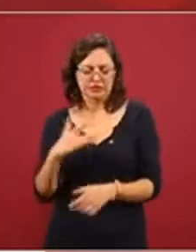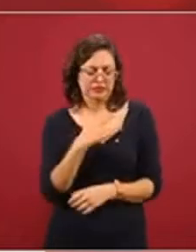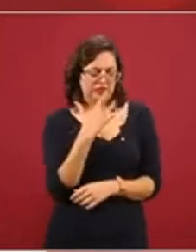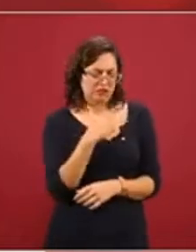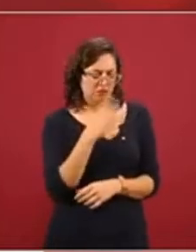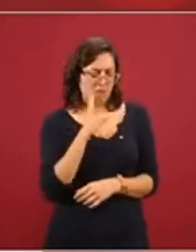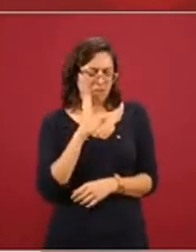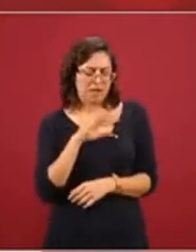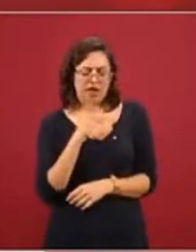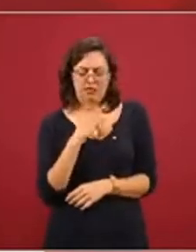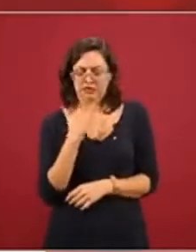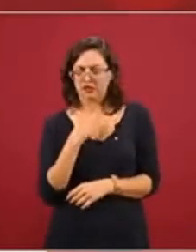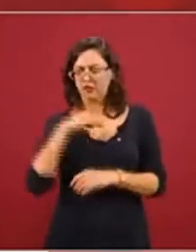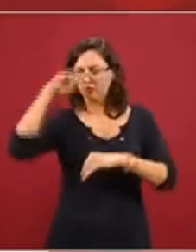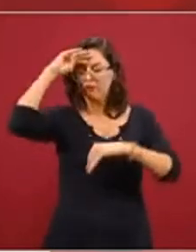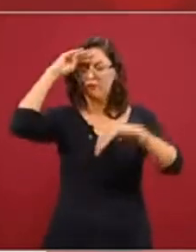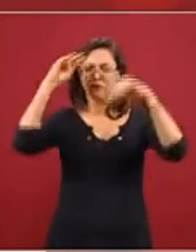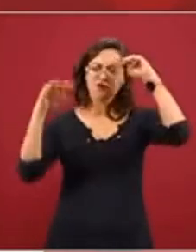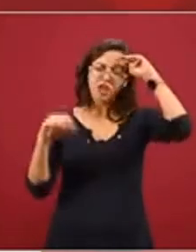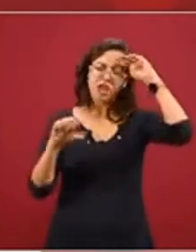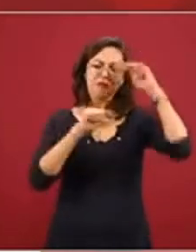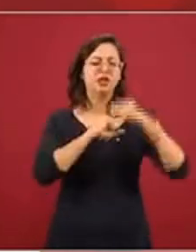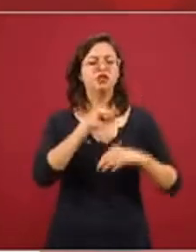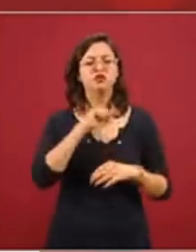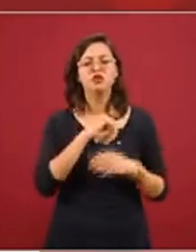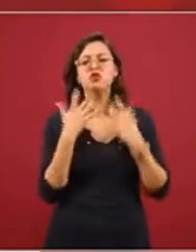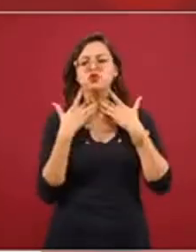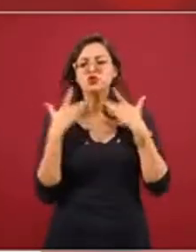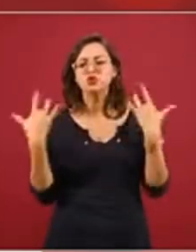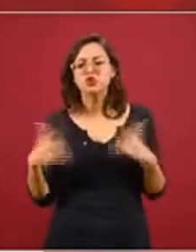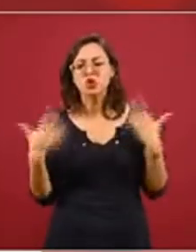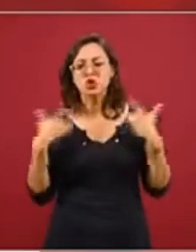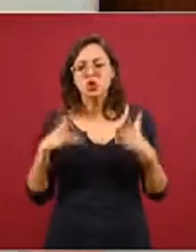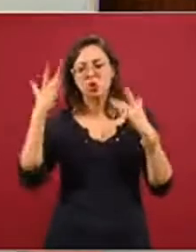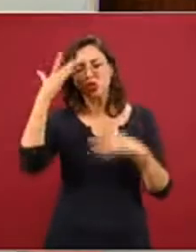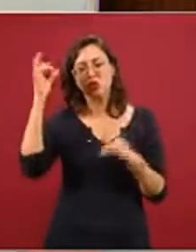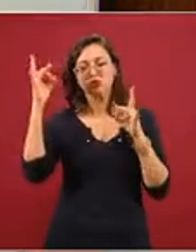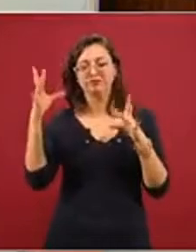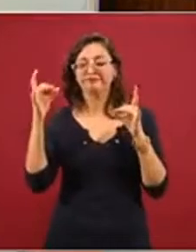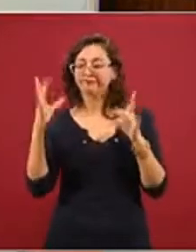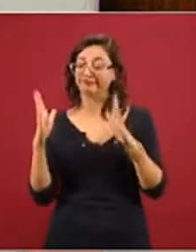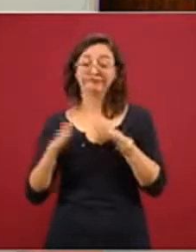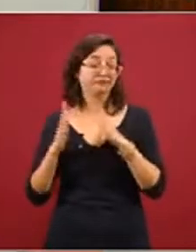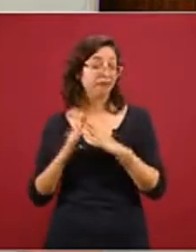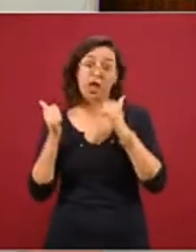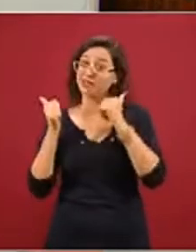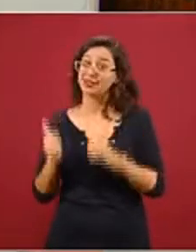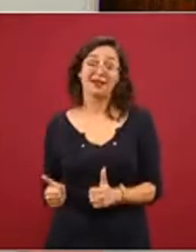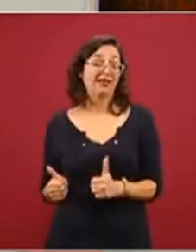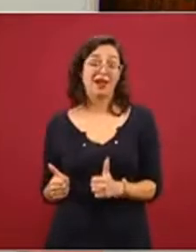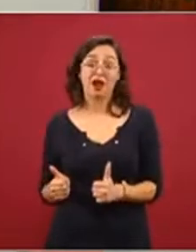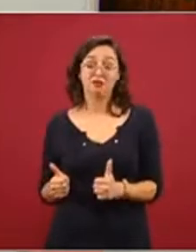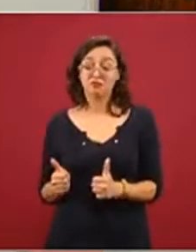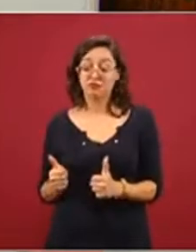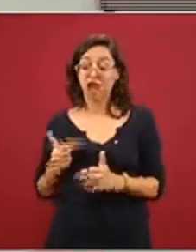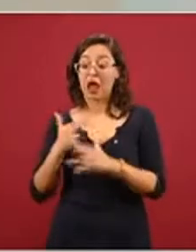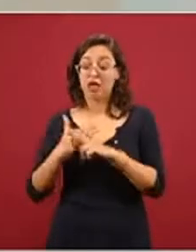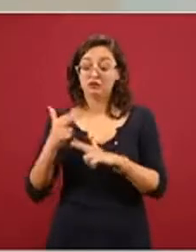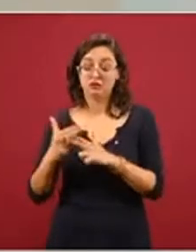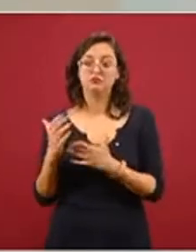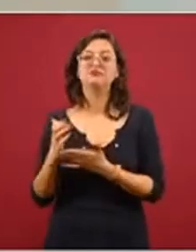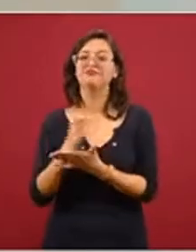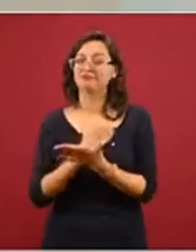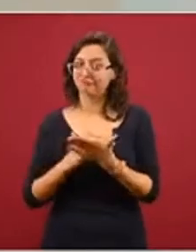con COVID-19, fiebre, tos, dolor de garganta, dolor de cabeza, mantenernos definitivamente en casa hasta que nos hayamos